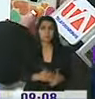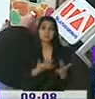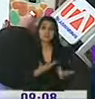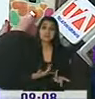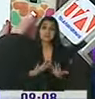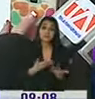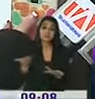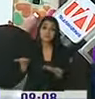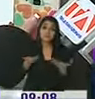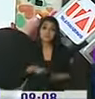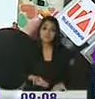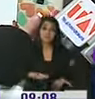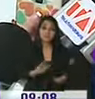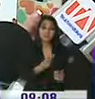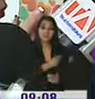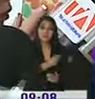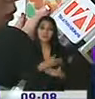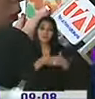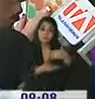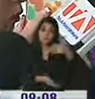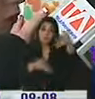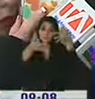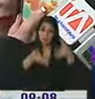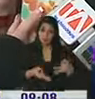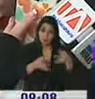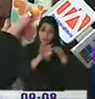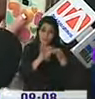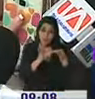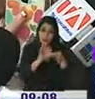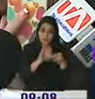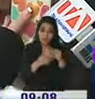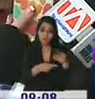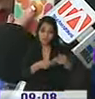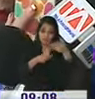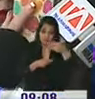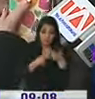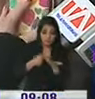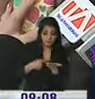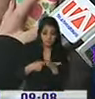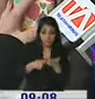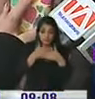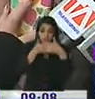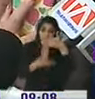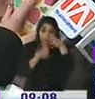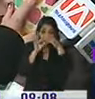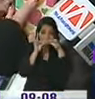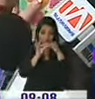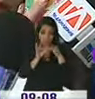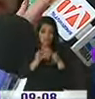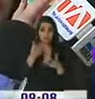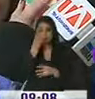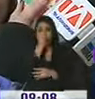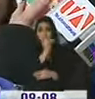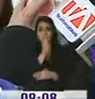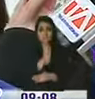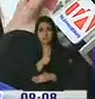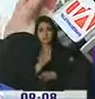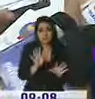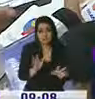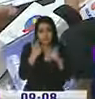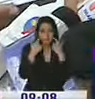nos llegue la notificación debidamente por escrito, analizaremos el documento y se establecerá la decisión correspondiente por